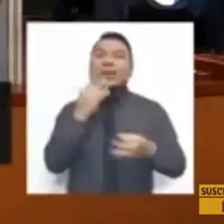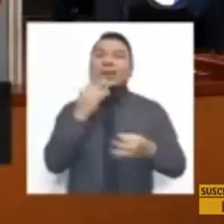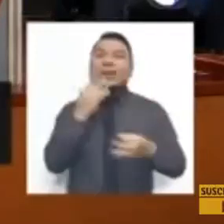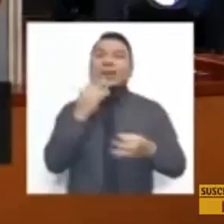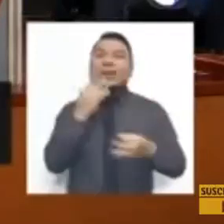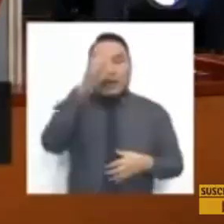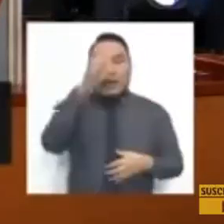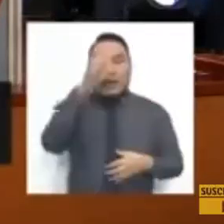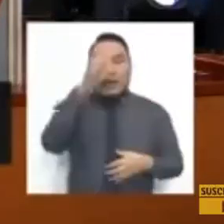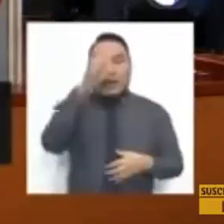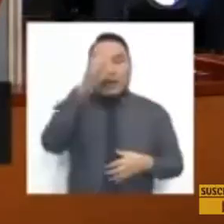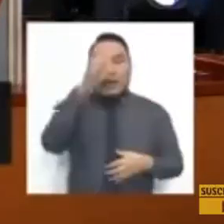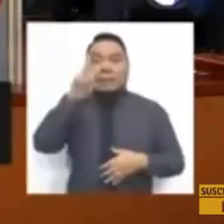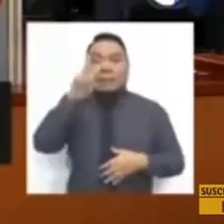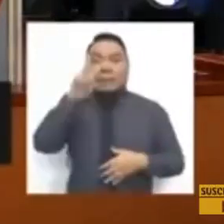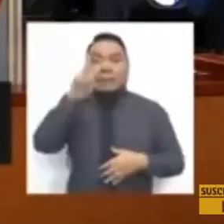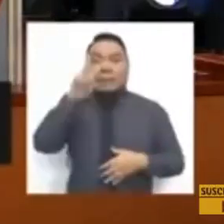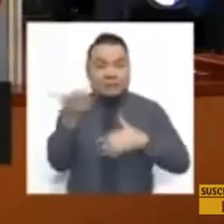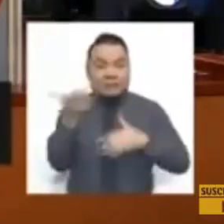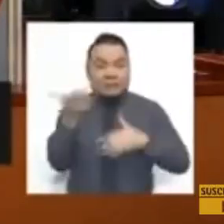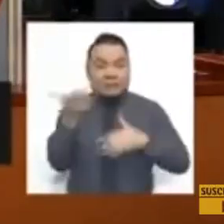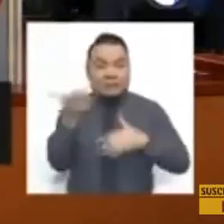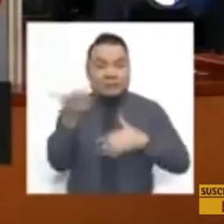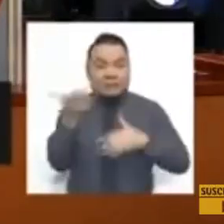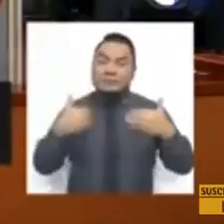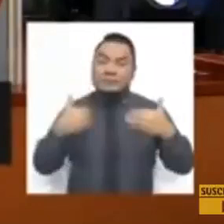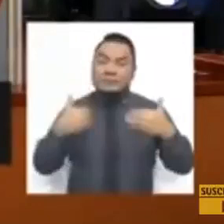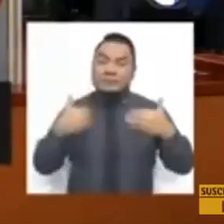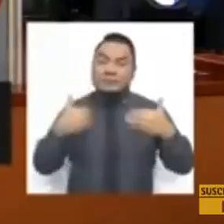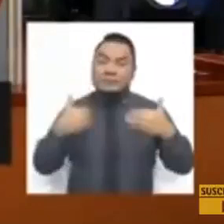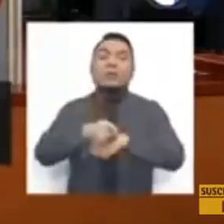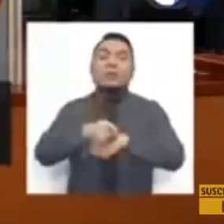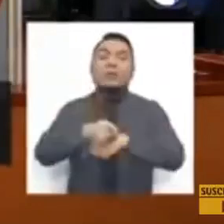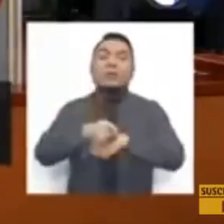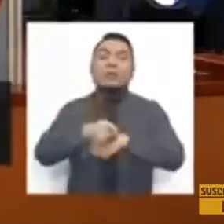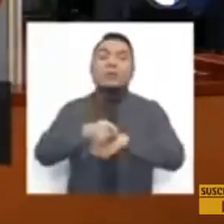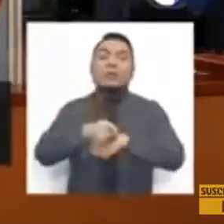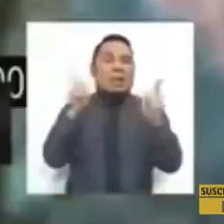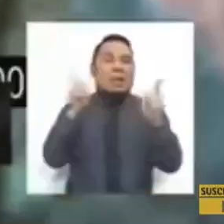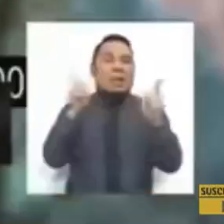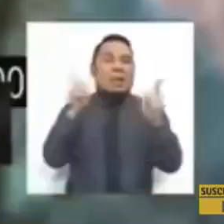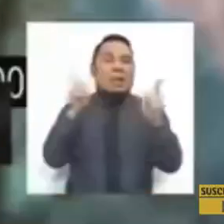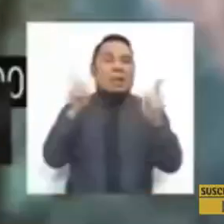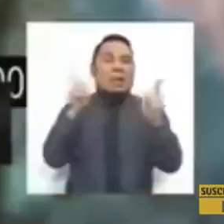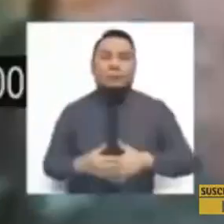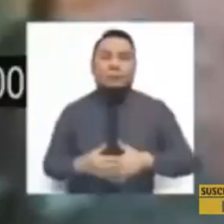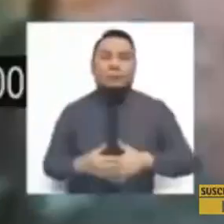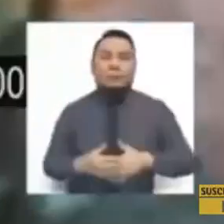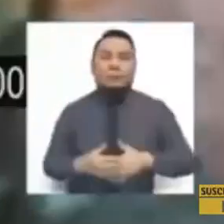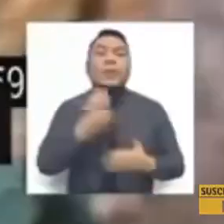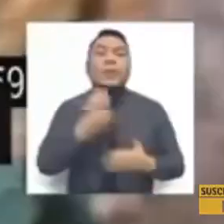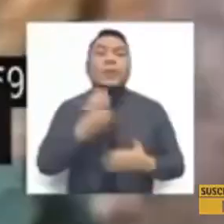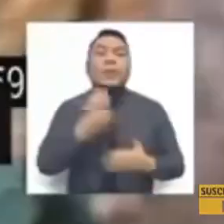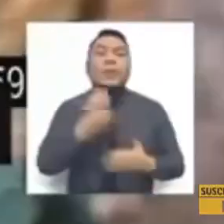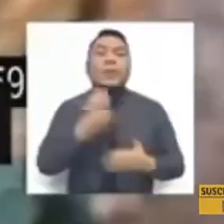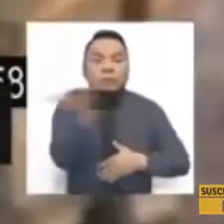Pedro Castillo, de Perú Libre. Tiene usted 2 minutos para su exposición. Adelante. Buenas noches,